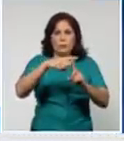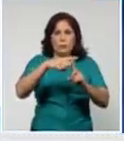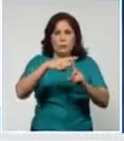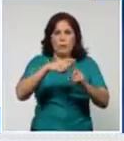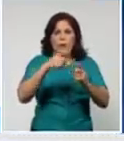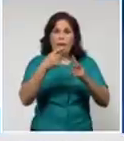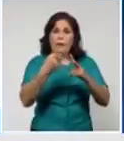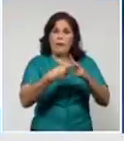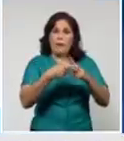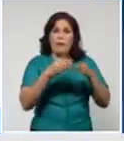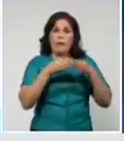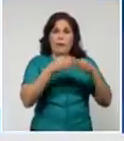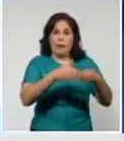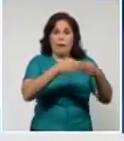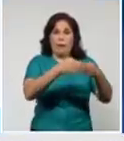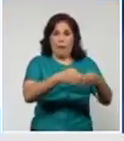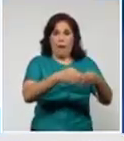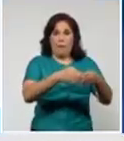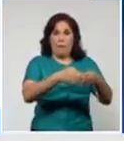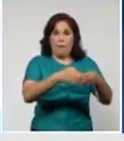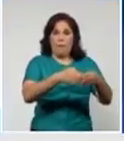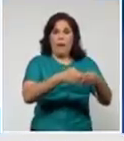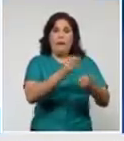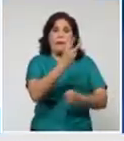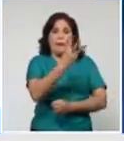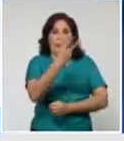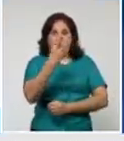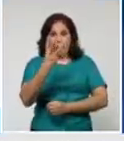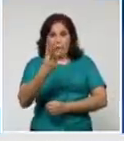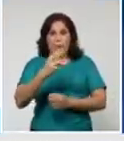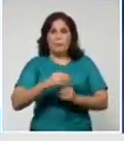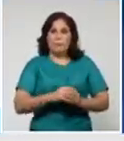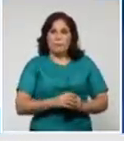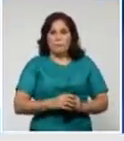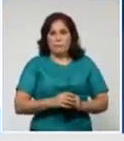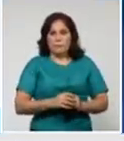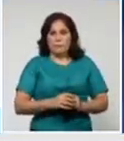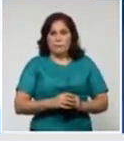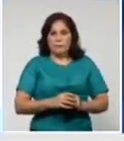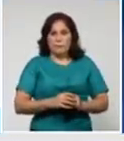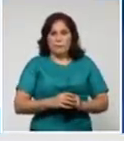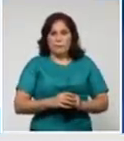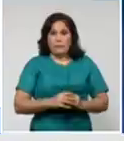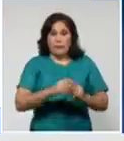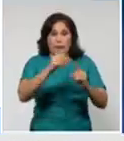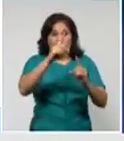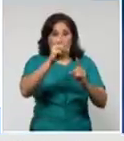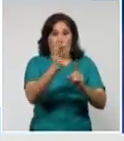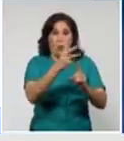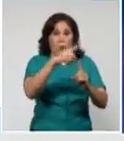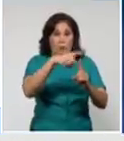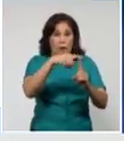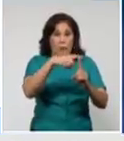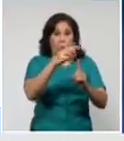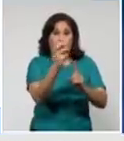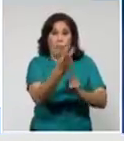Granma, tienen 3 casos cada una. Los 3 casos de las tunas,